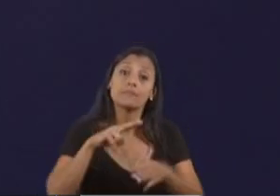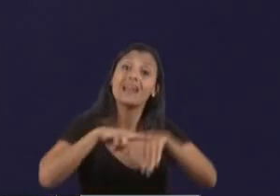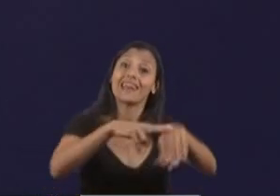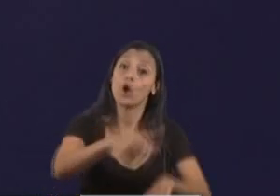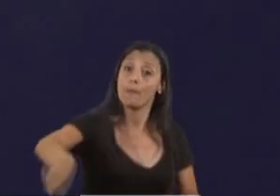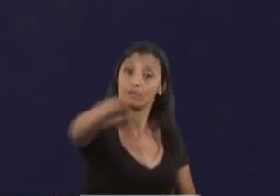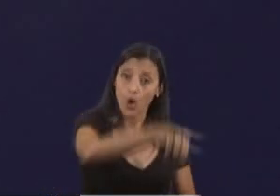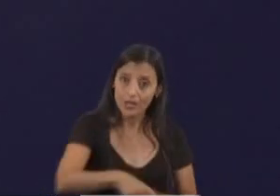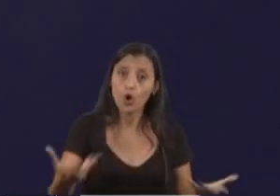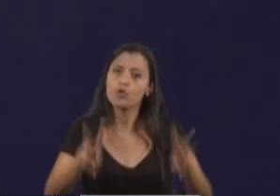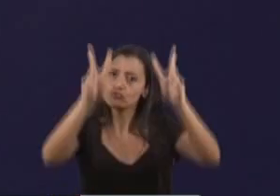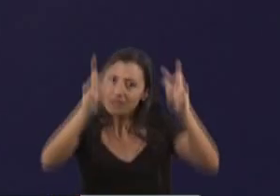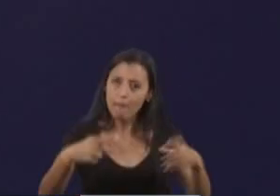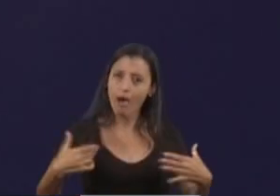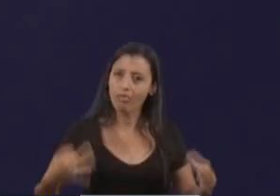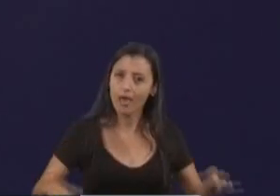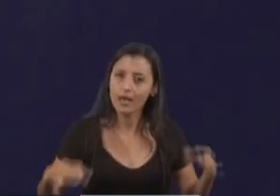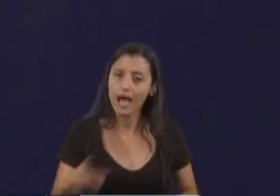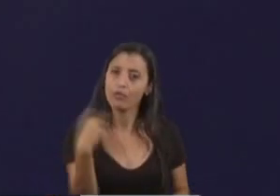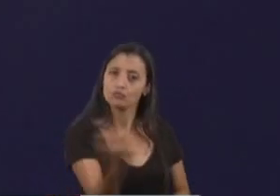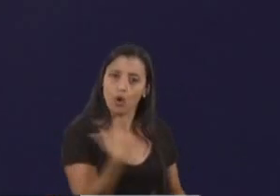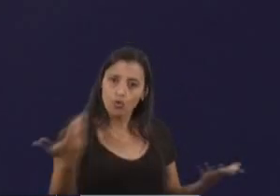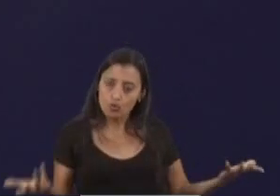todos que, como es un tema que todos